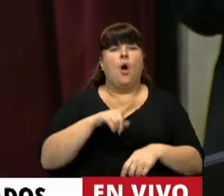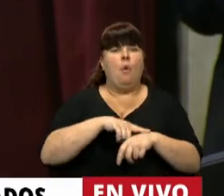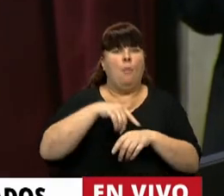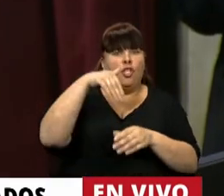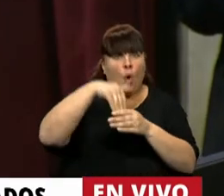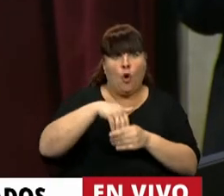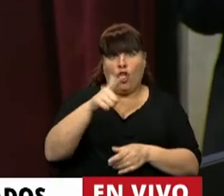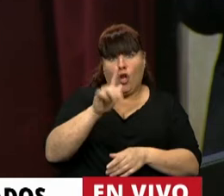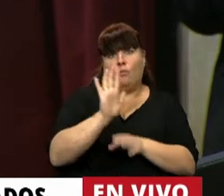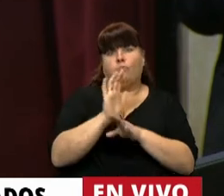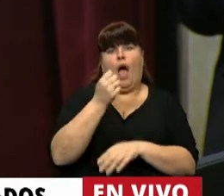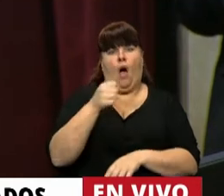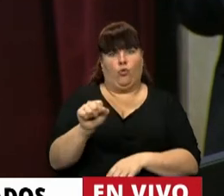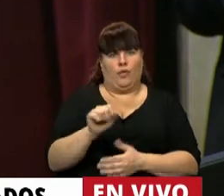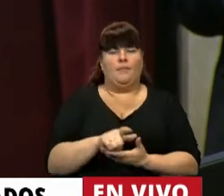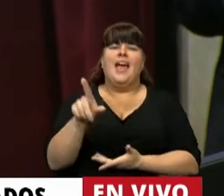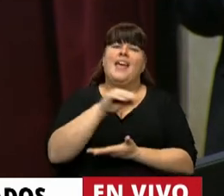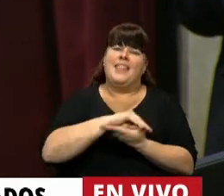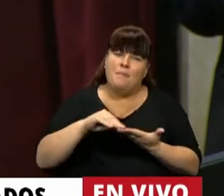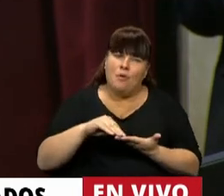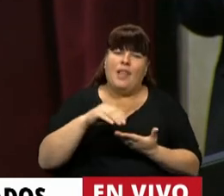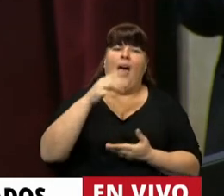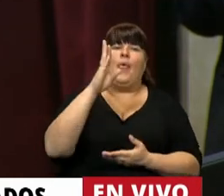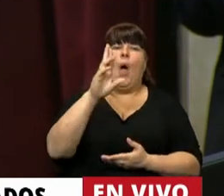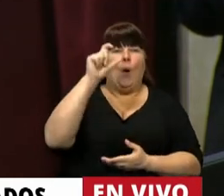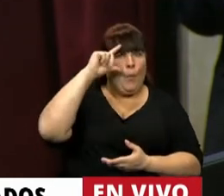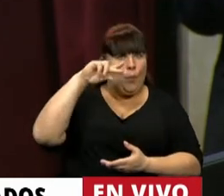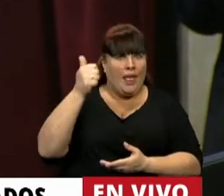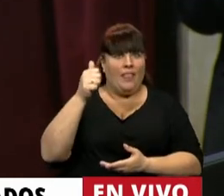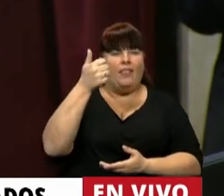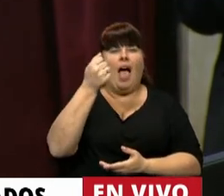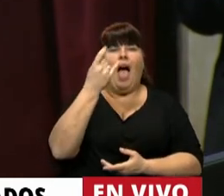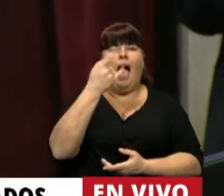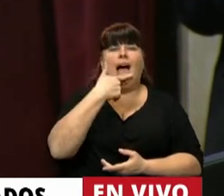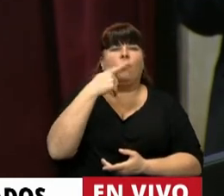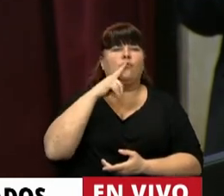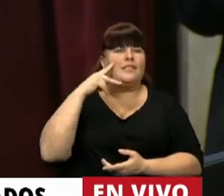Ausente a la hora de votar. Diputada Brenda Austin.